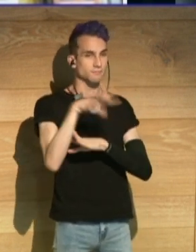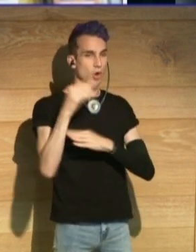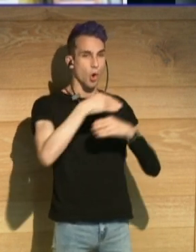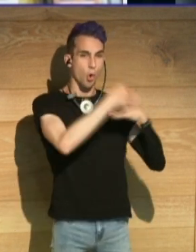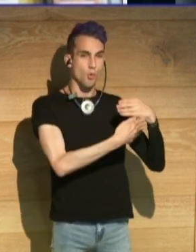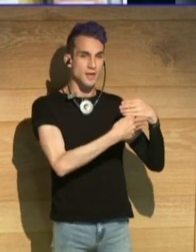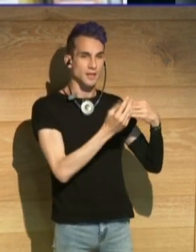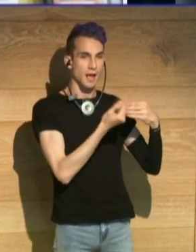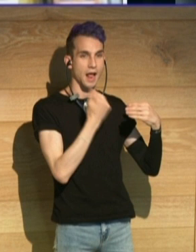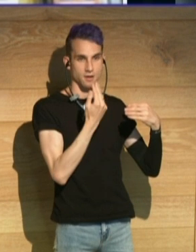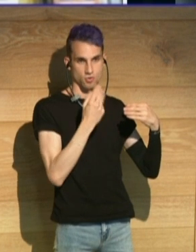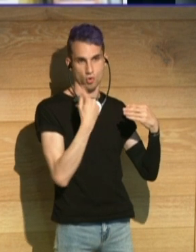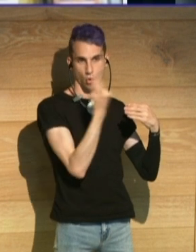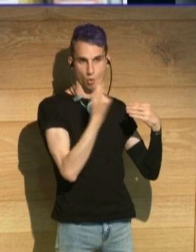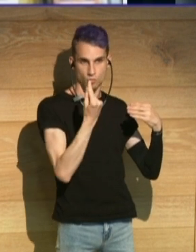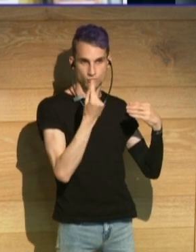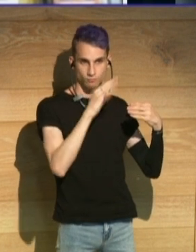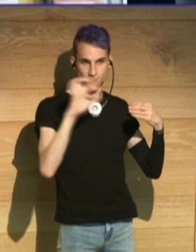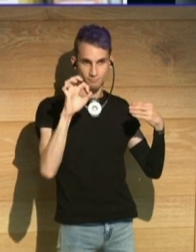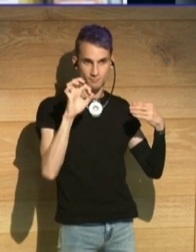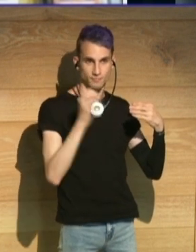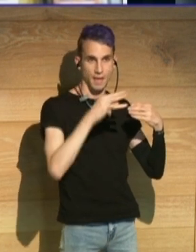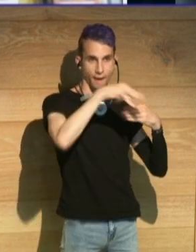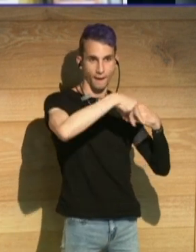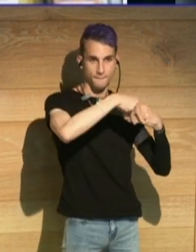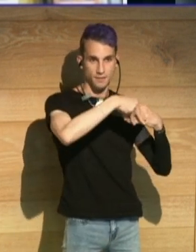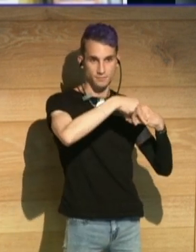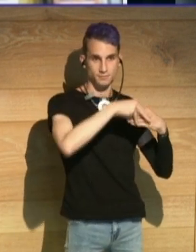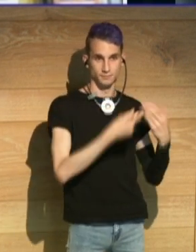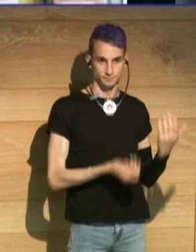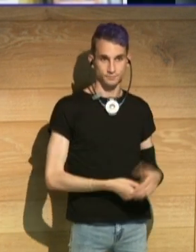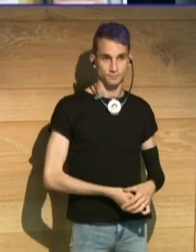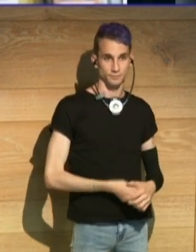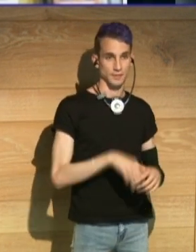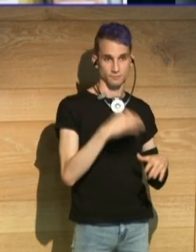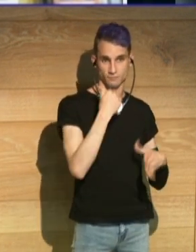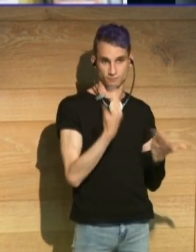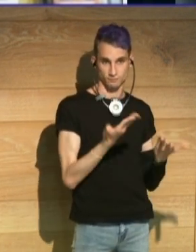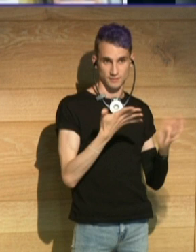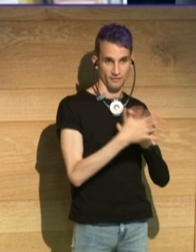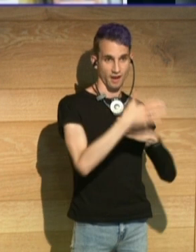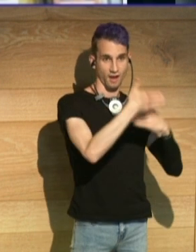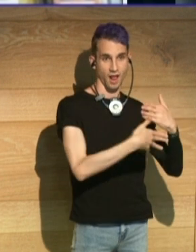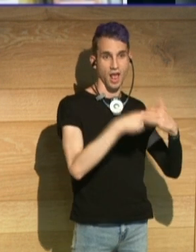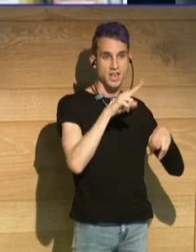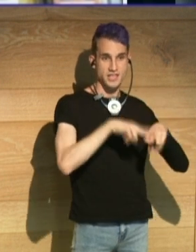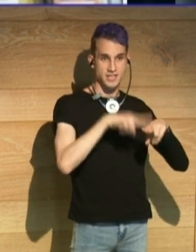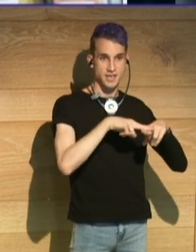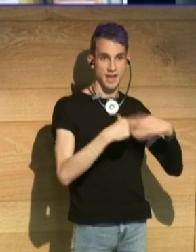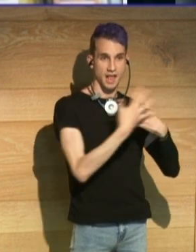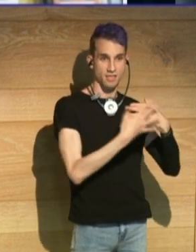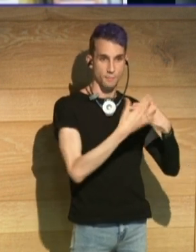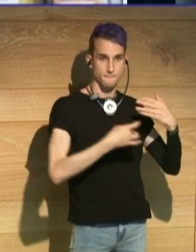cubierta gráfica, la M, efectivamente la portada, es decir, negra, con un espacio blanco, que a